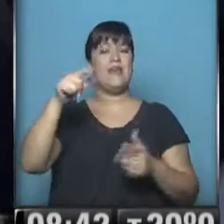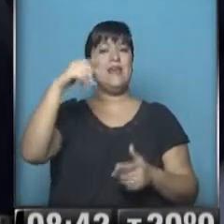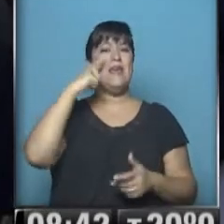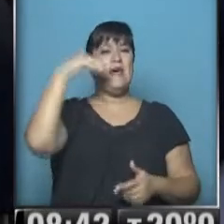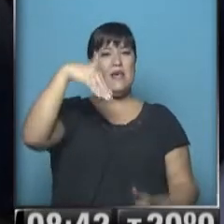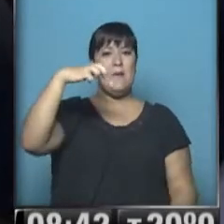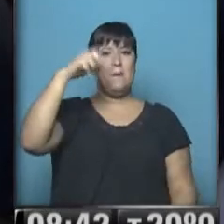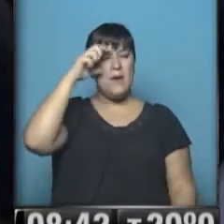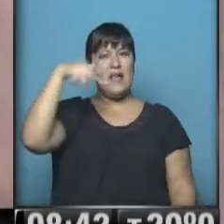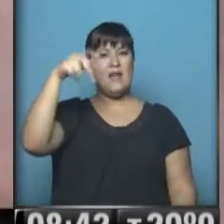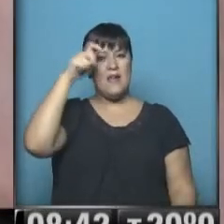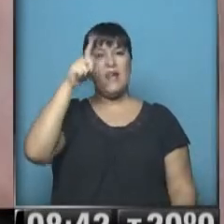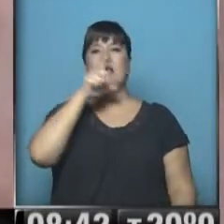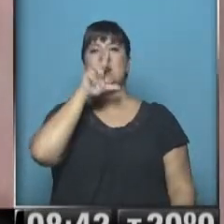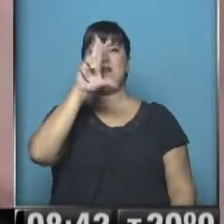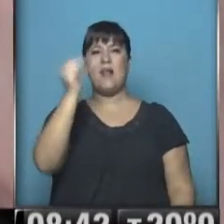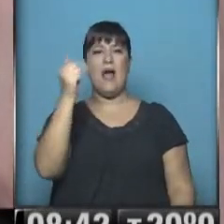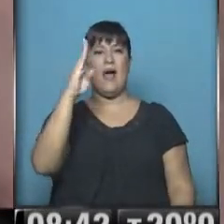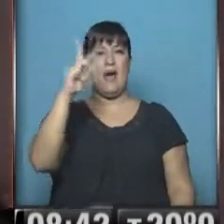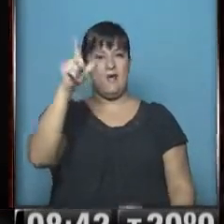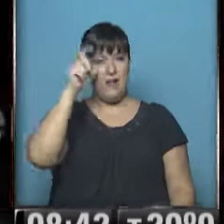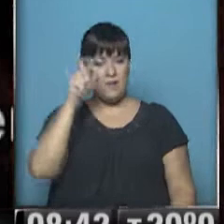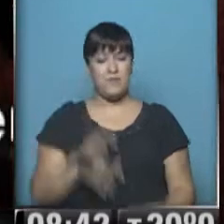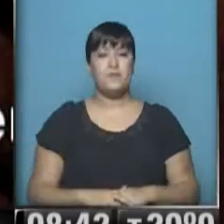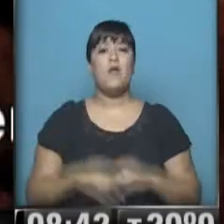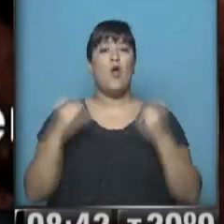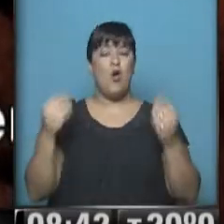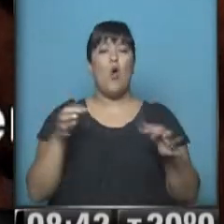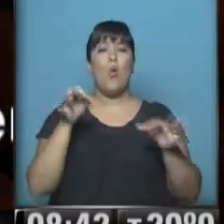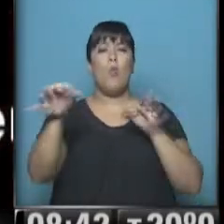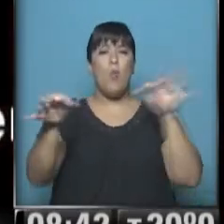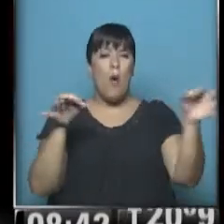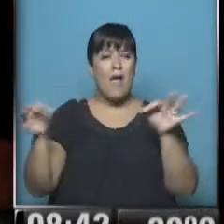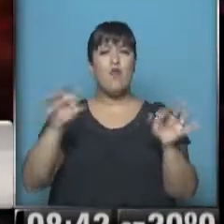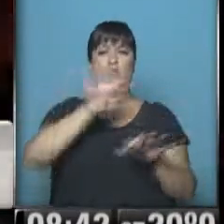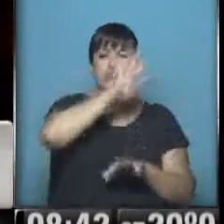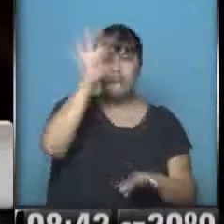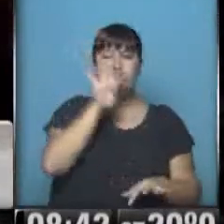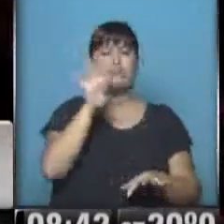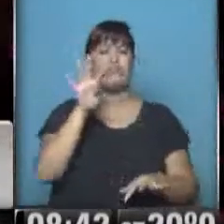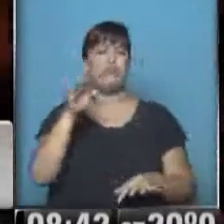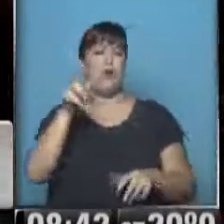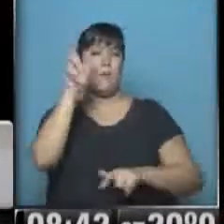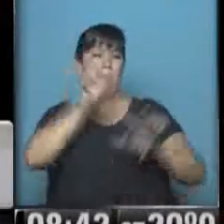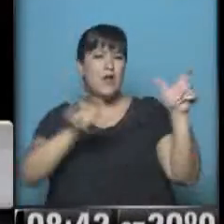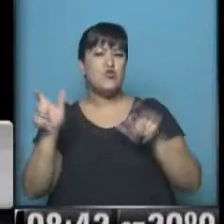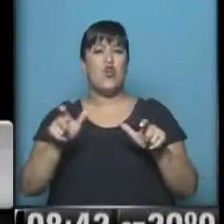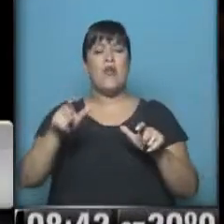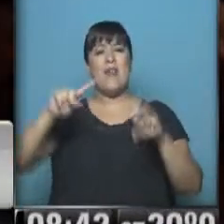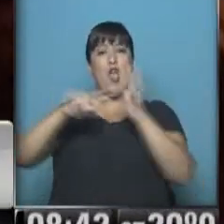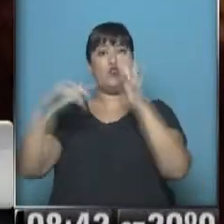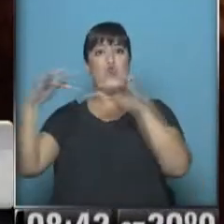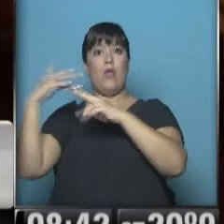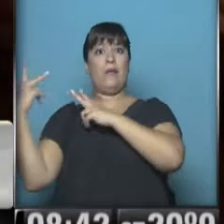Hermoso, habla del encuentro de culturas también. Los pueblos originarios, los criollos, los que llegan desde las grandes ciudades, desde